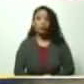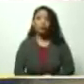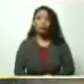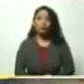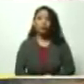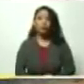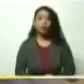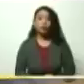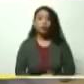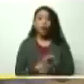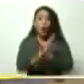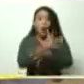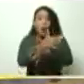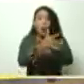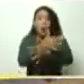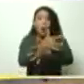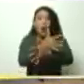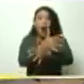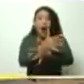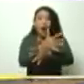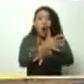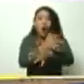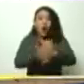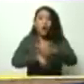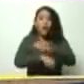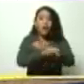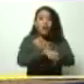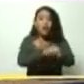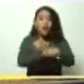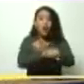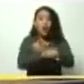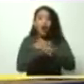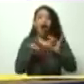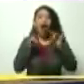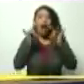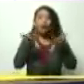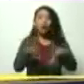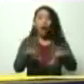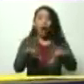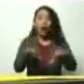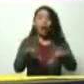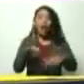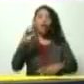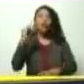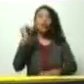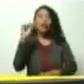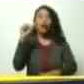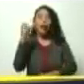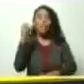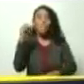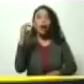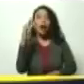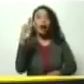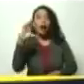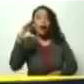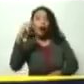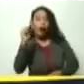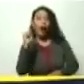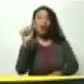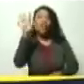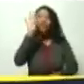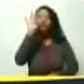juego... los juegos. Australia-Dinamarca y